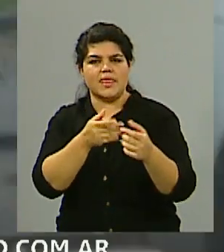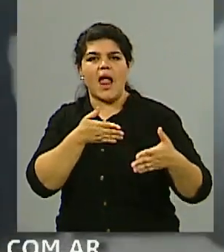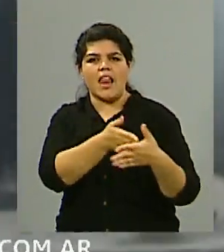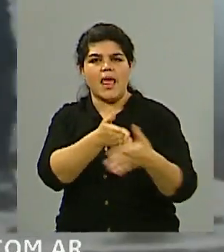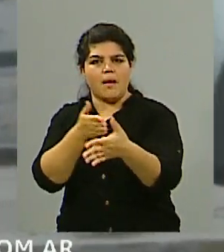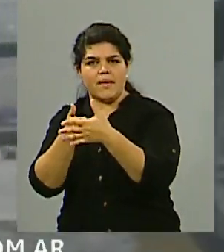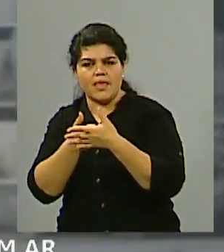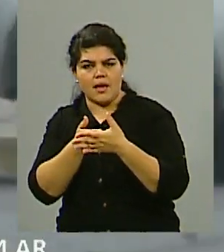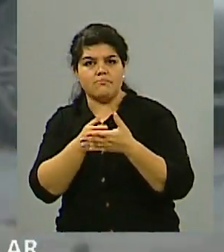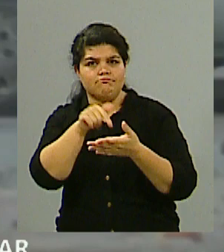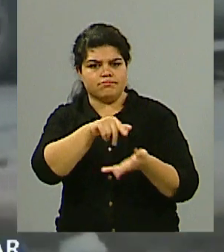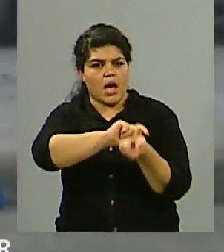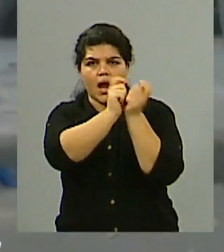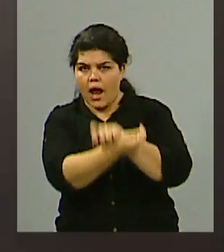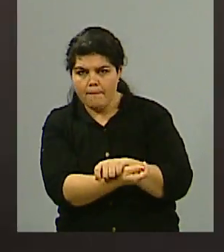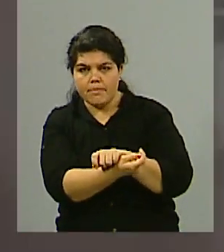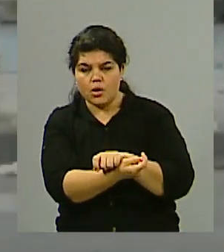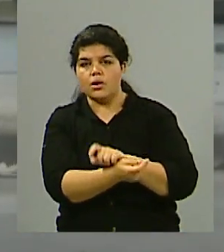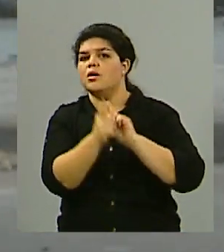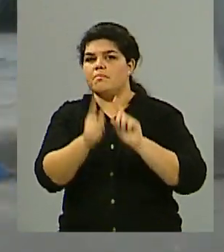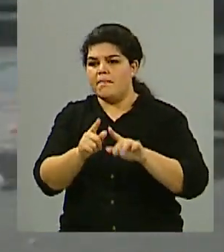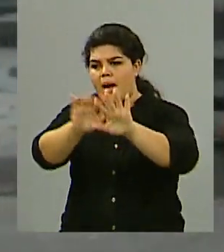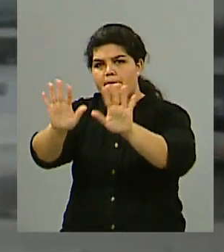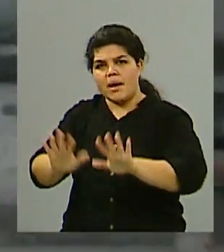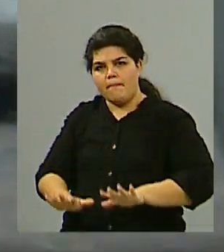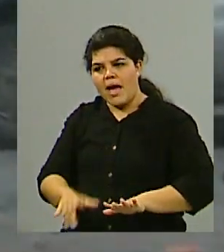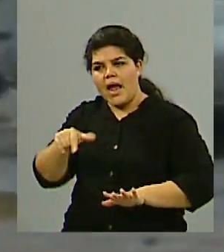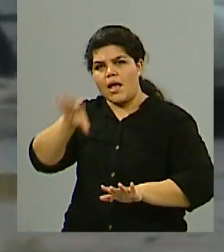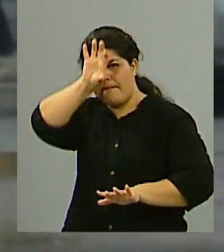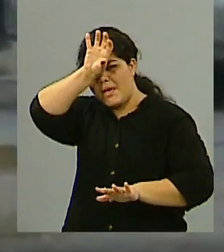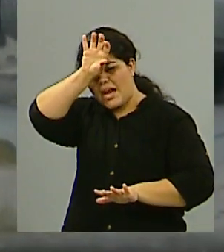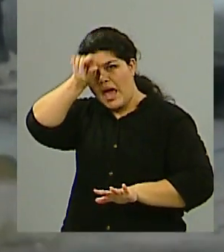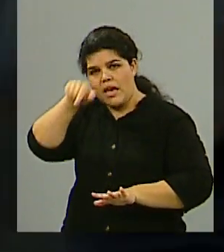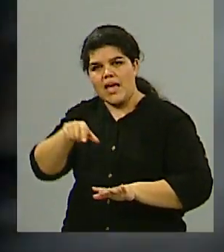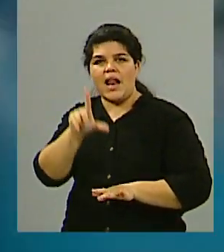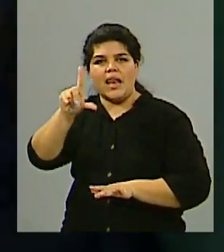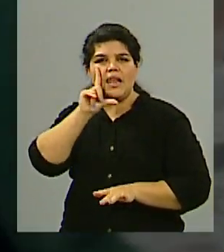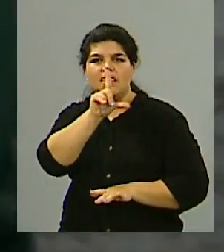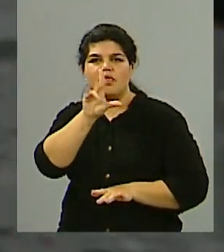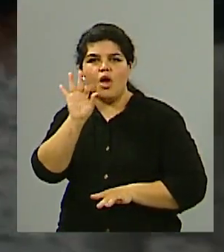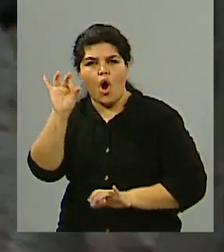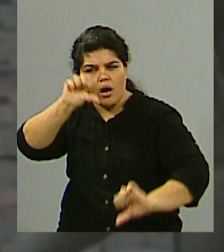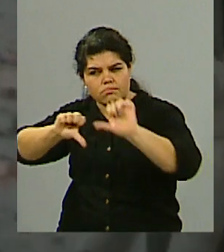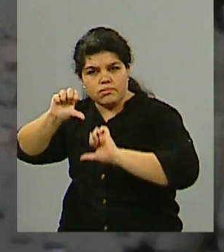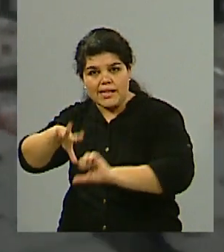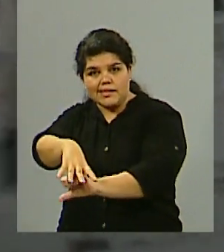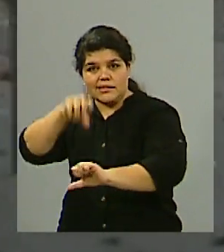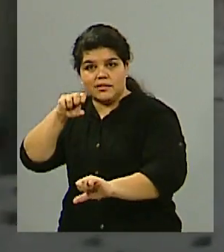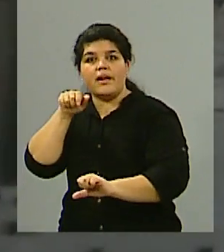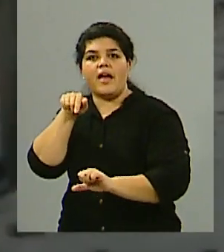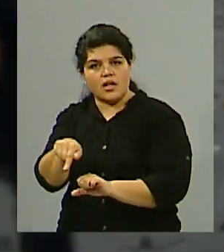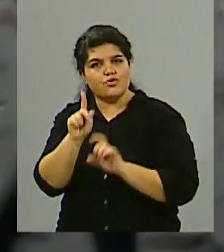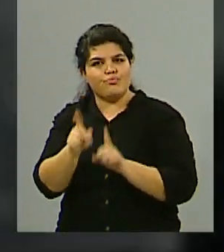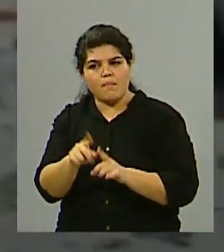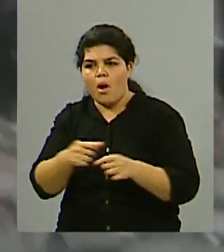desde distintos sectores de ir preparando el terreno para el avance de la minería, del negocio del litio concretamente. Vamos a hablar de este tema